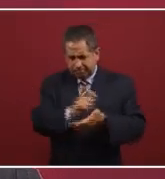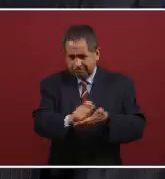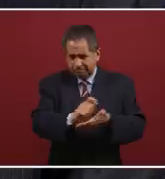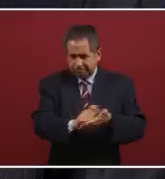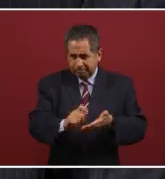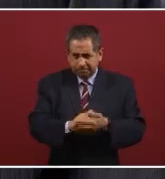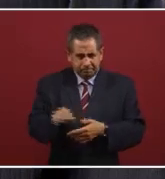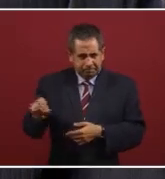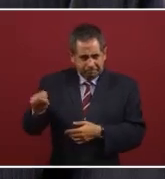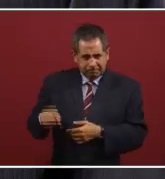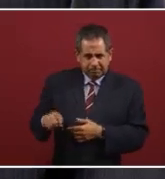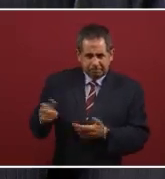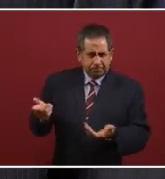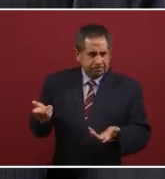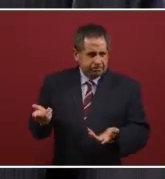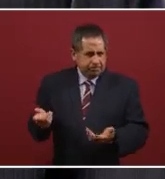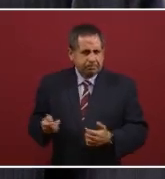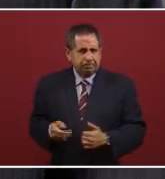no